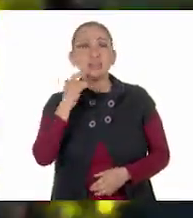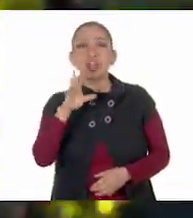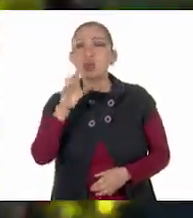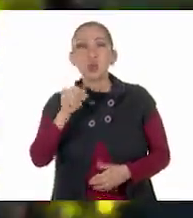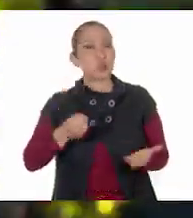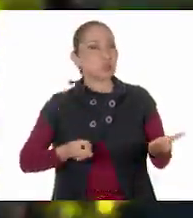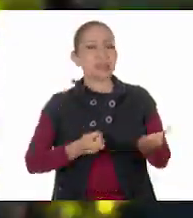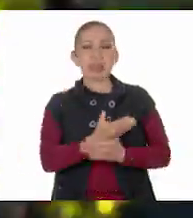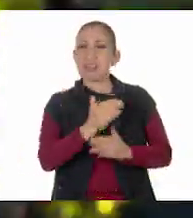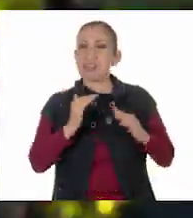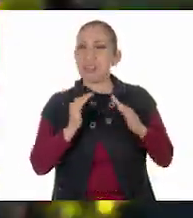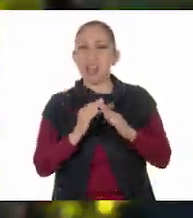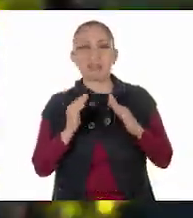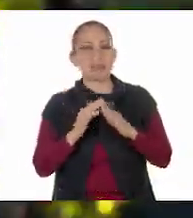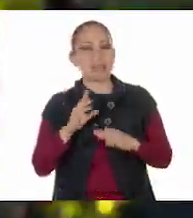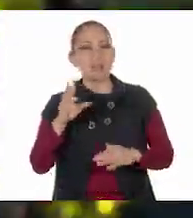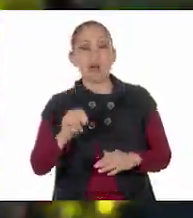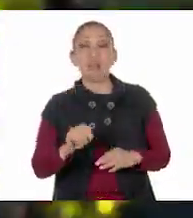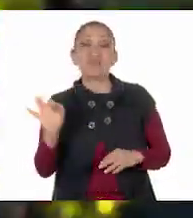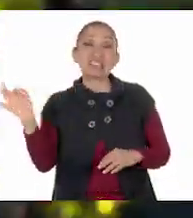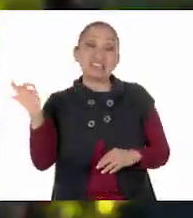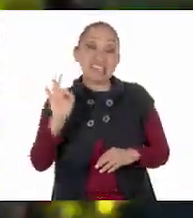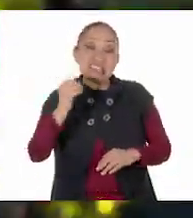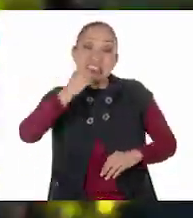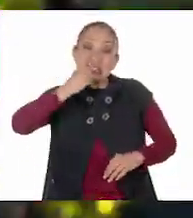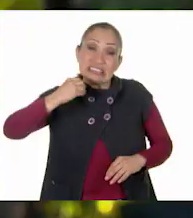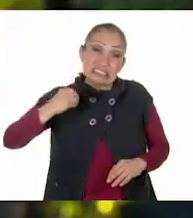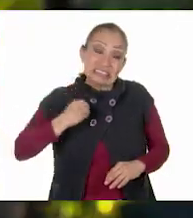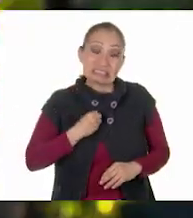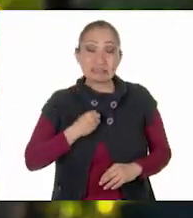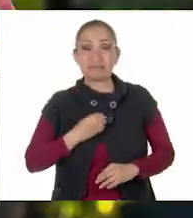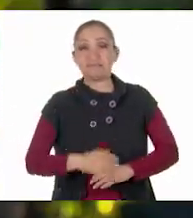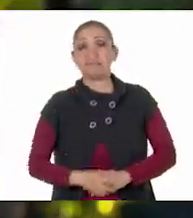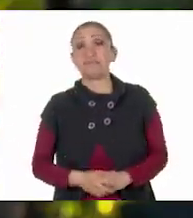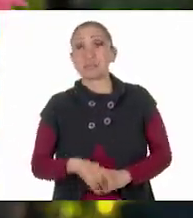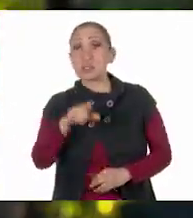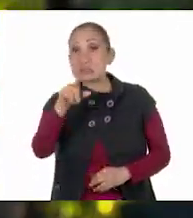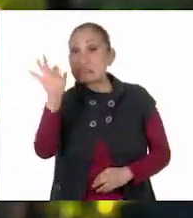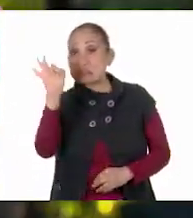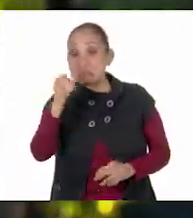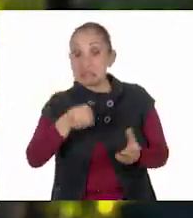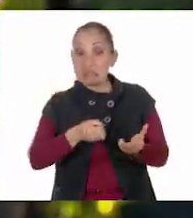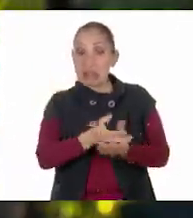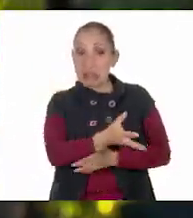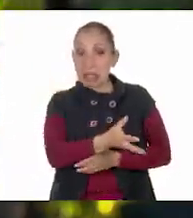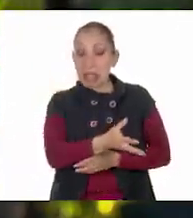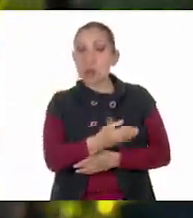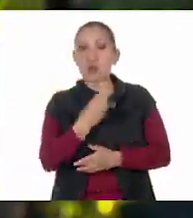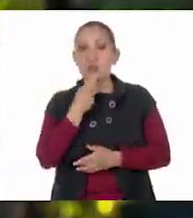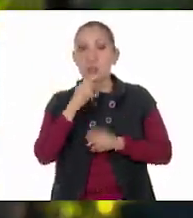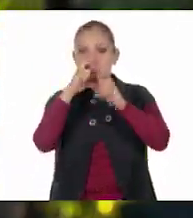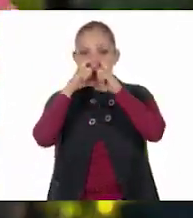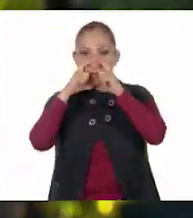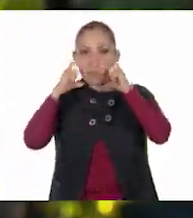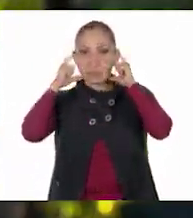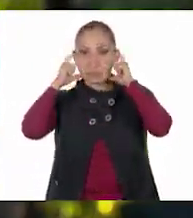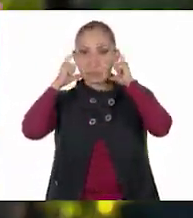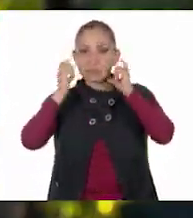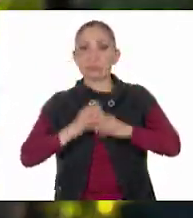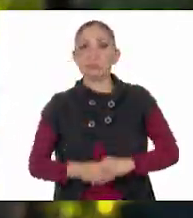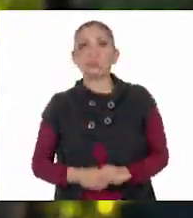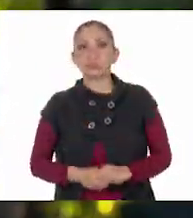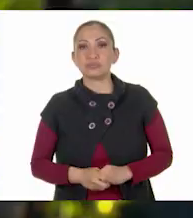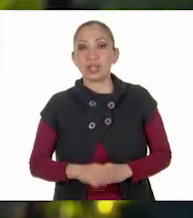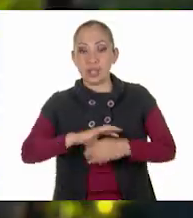no salir de casa a menos que sea muy necesario. Si lo haces, utiliza el